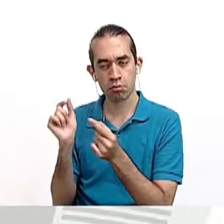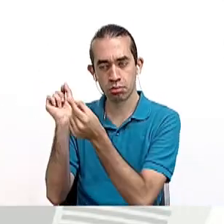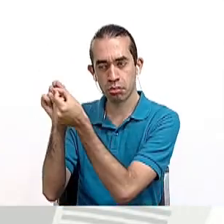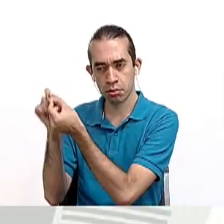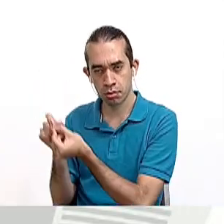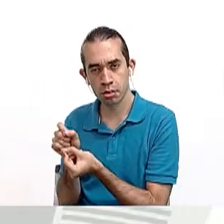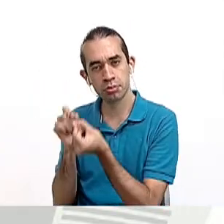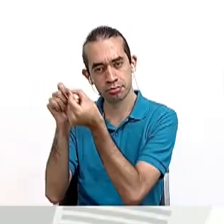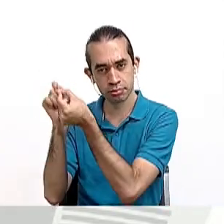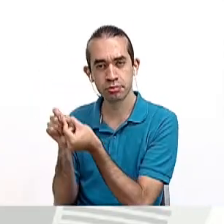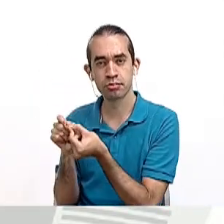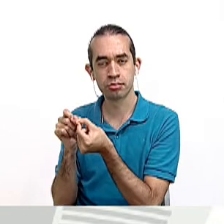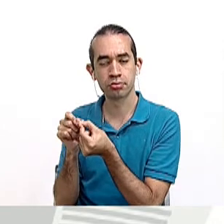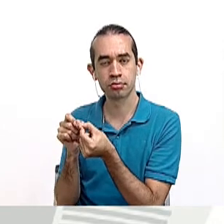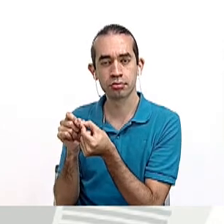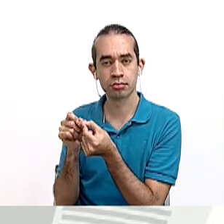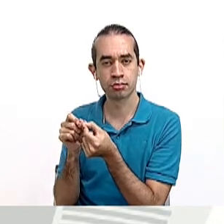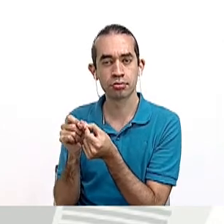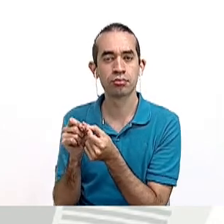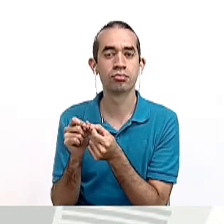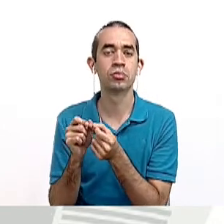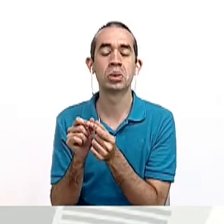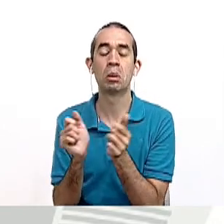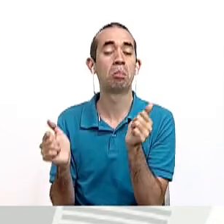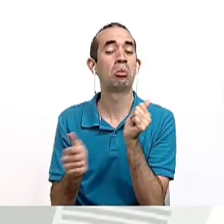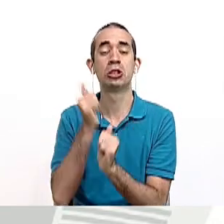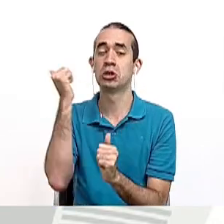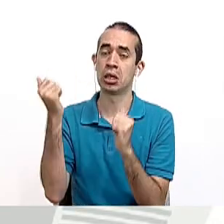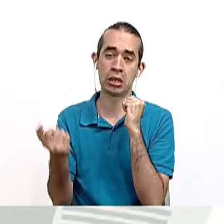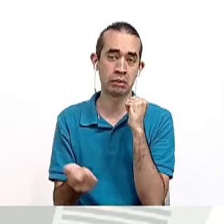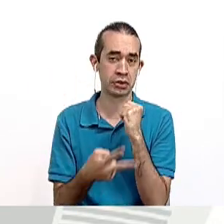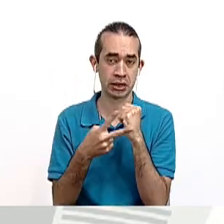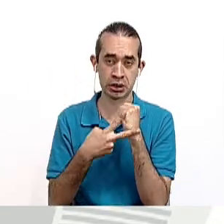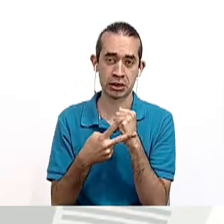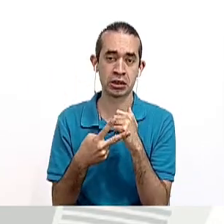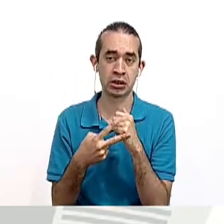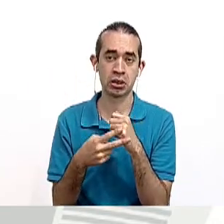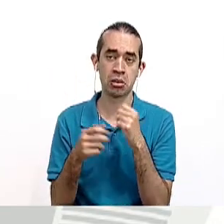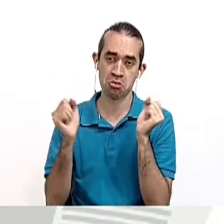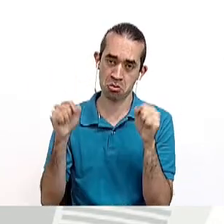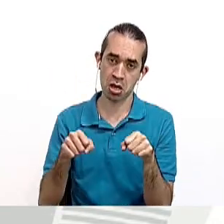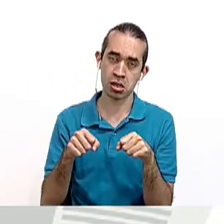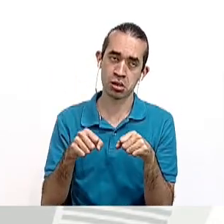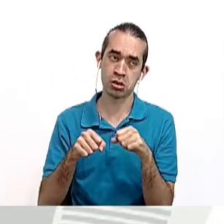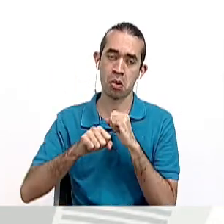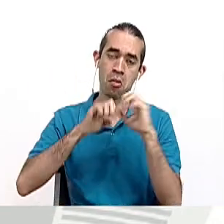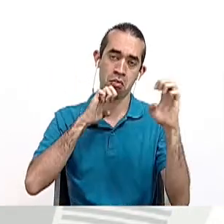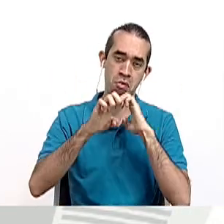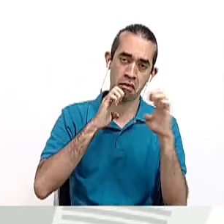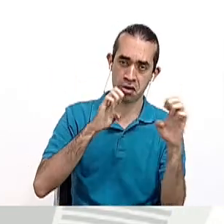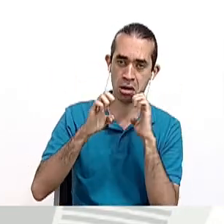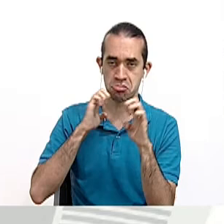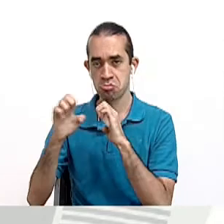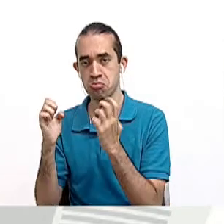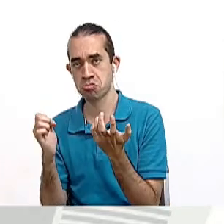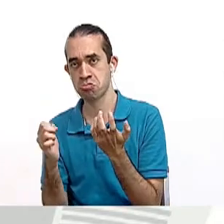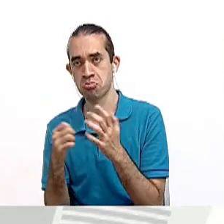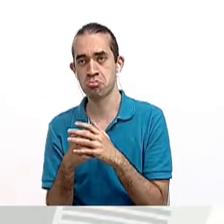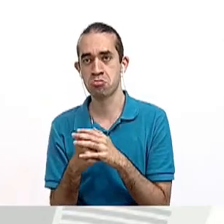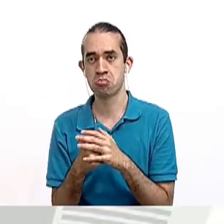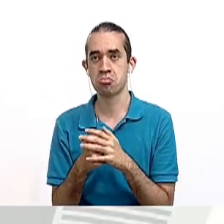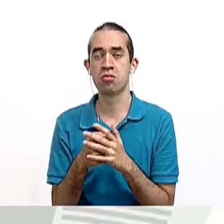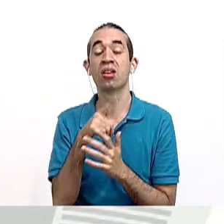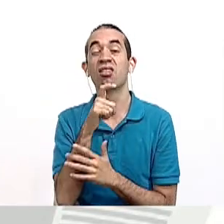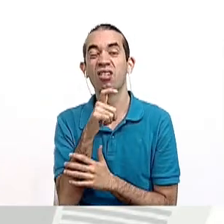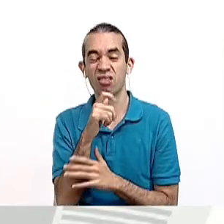detalla y generalmente pueden aparecer entrevistas a los testigos